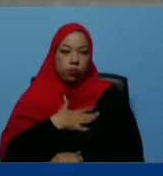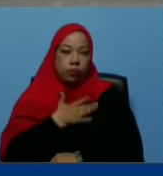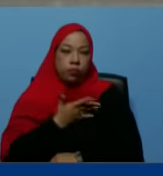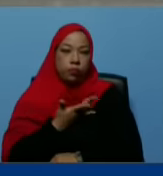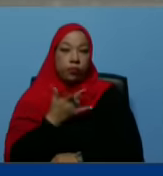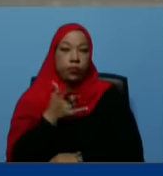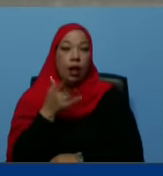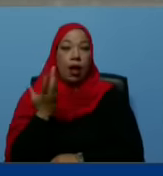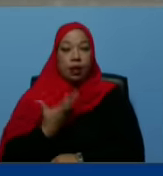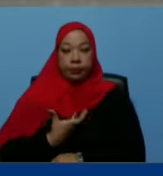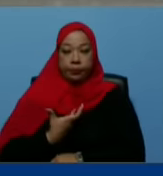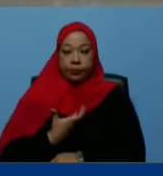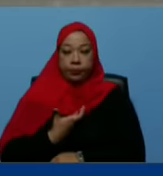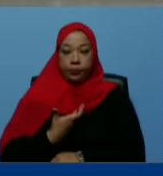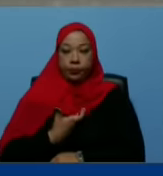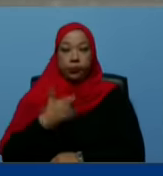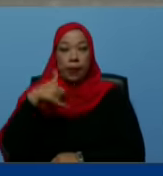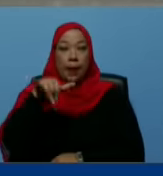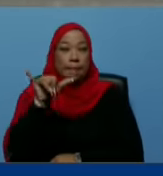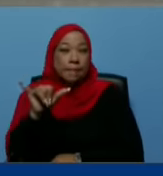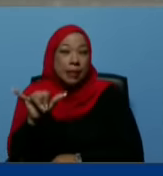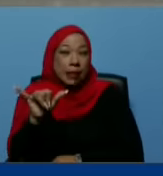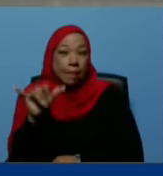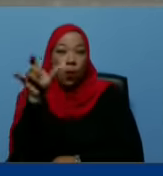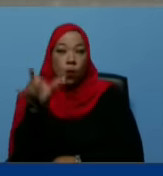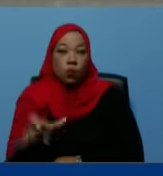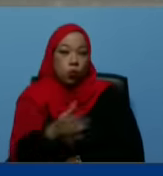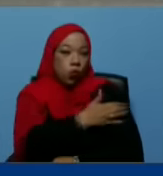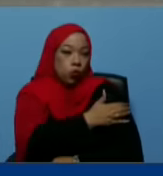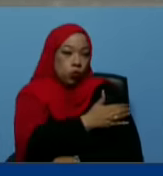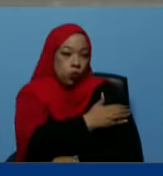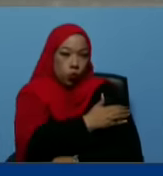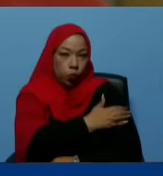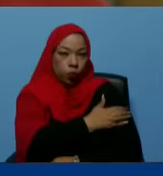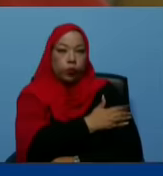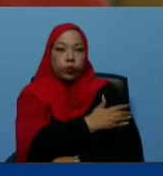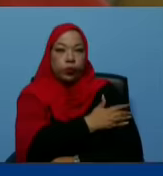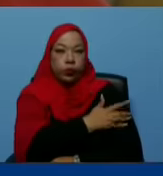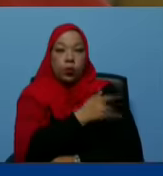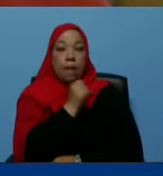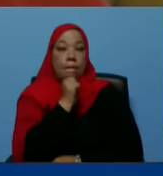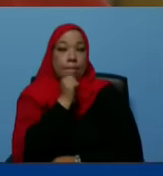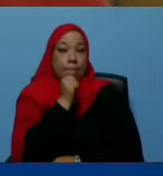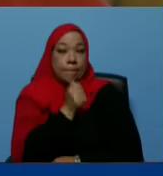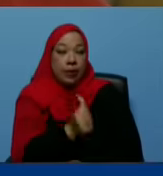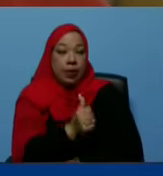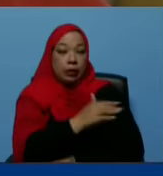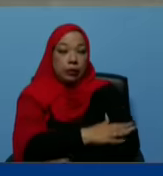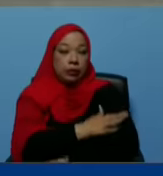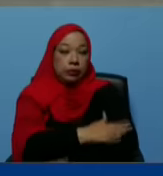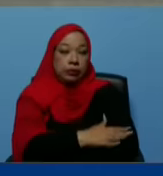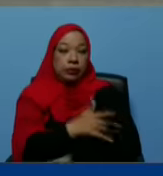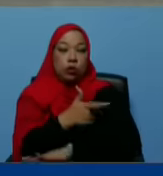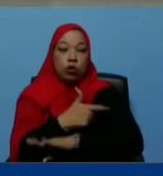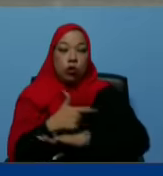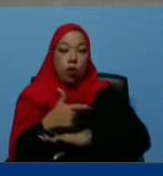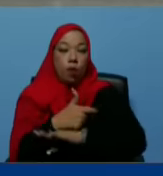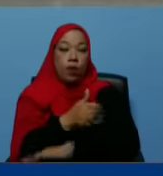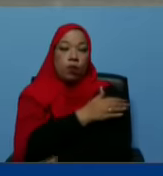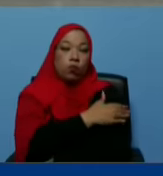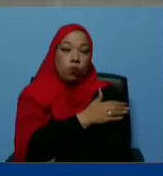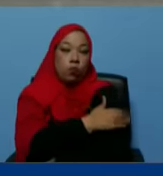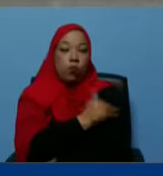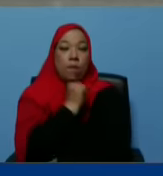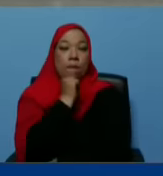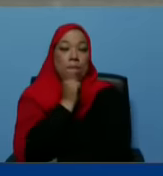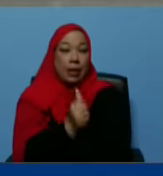el alcalde de allí, un alcalde de derecha además, muy malo, como son todos los gobernantes de derecha, muy